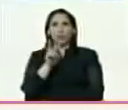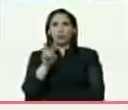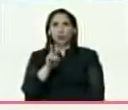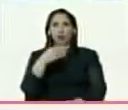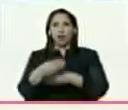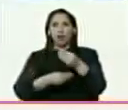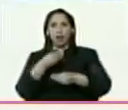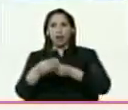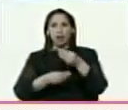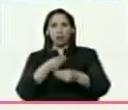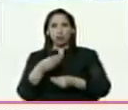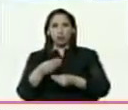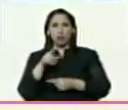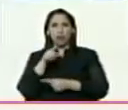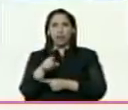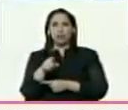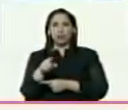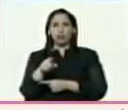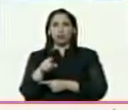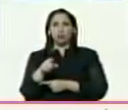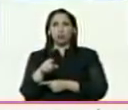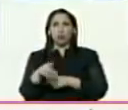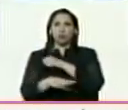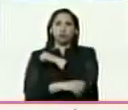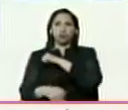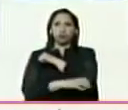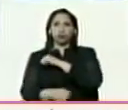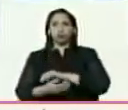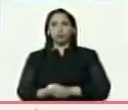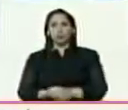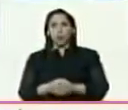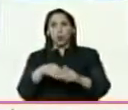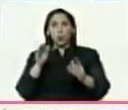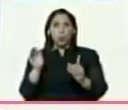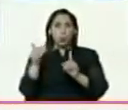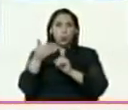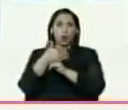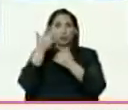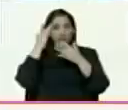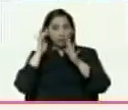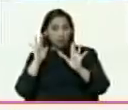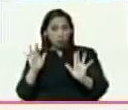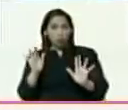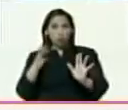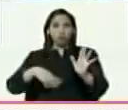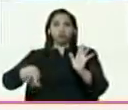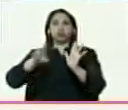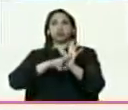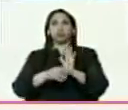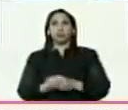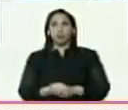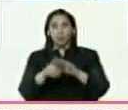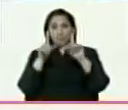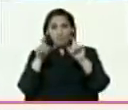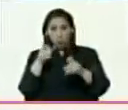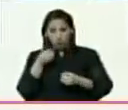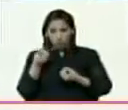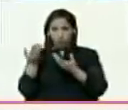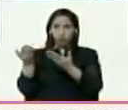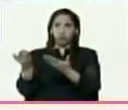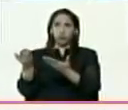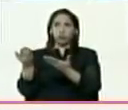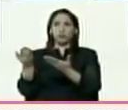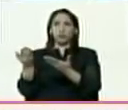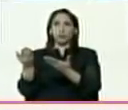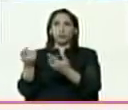cometido estos delitos y que guarda según repito pruebas aportadas por roberto marrero